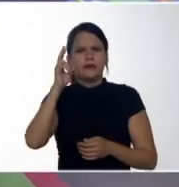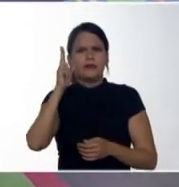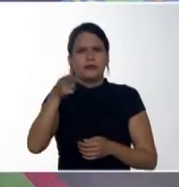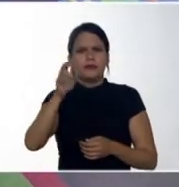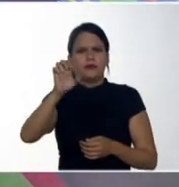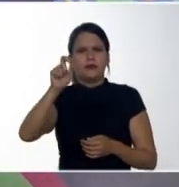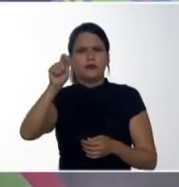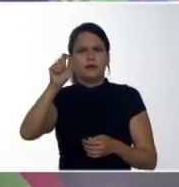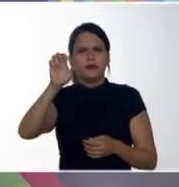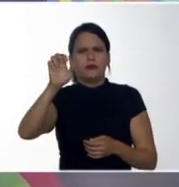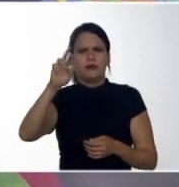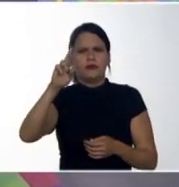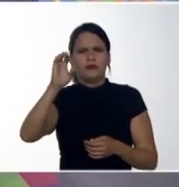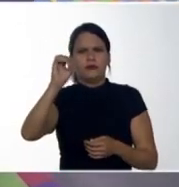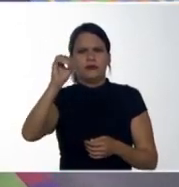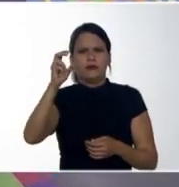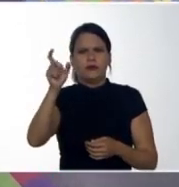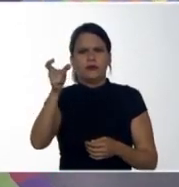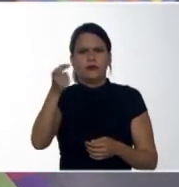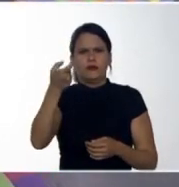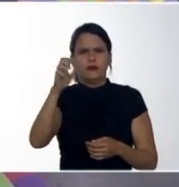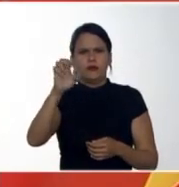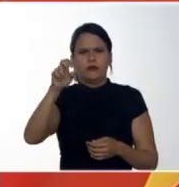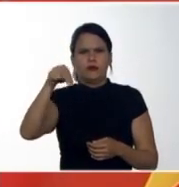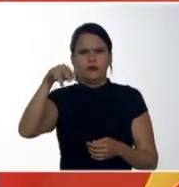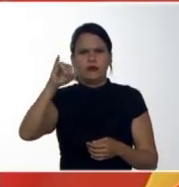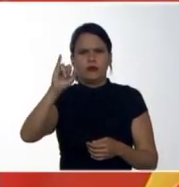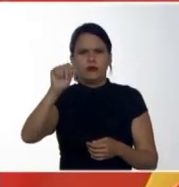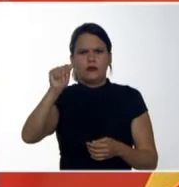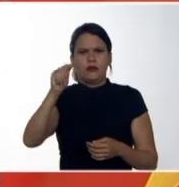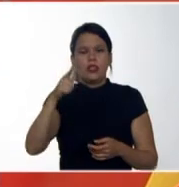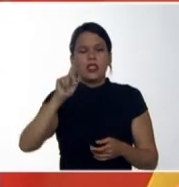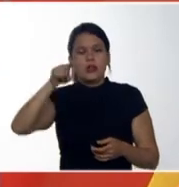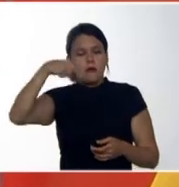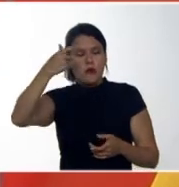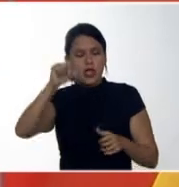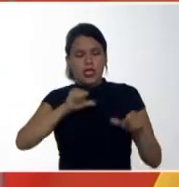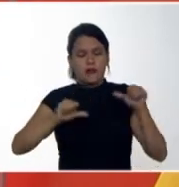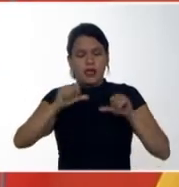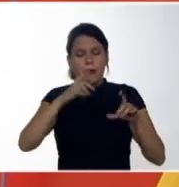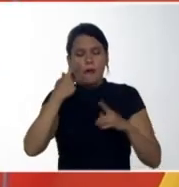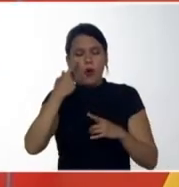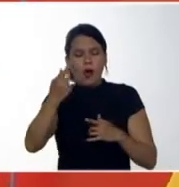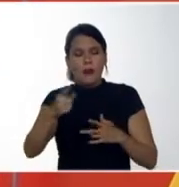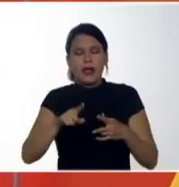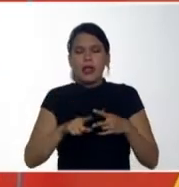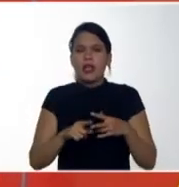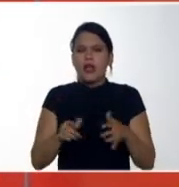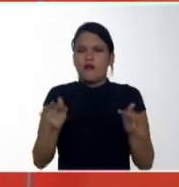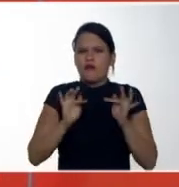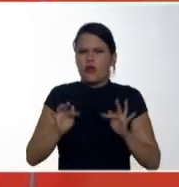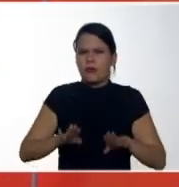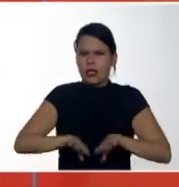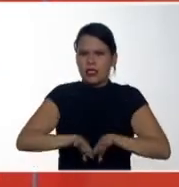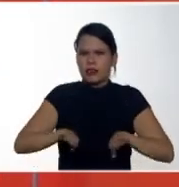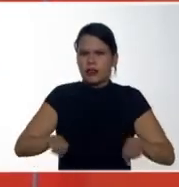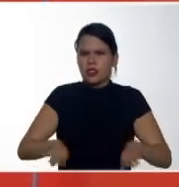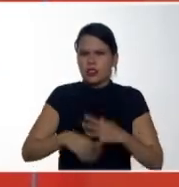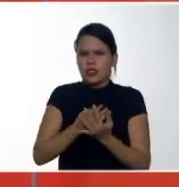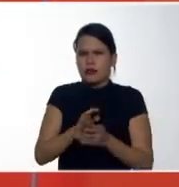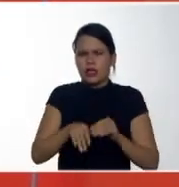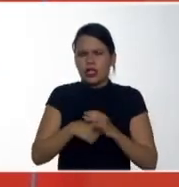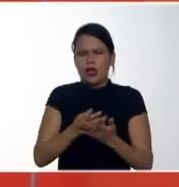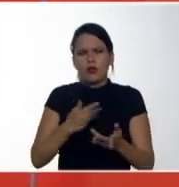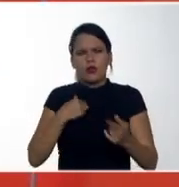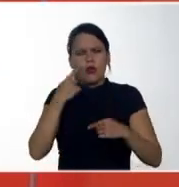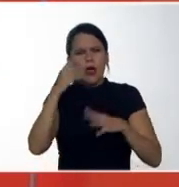adelante, en química, atentos, vamos a ver las técnicas de separación de mezcla. Cuando hablamos para segundo año acerca de los procesos químicos presentes en la